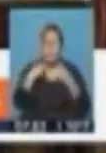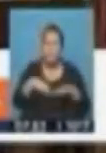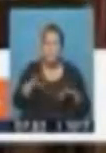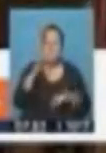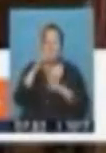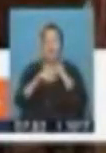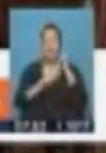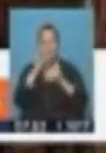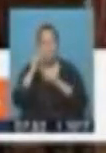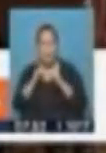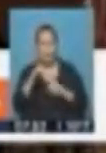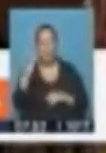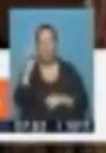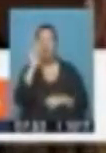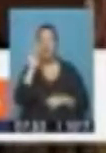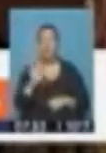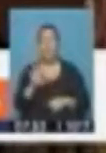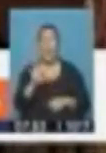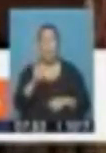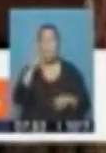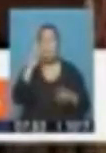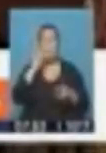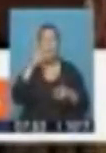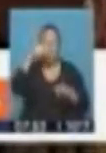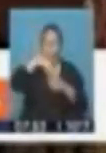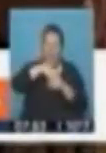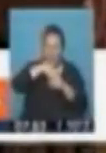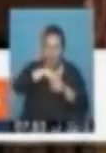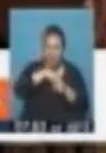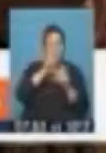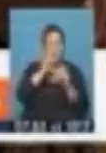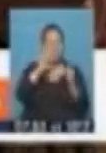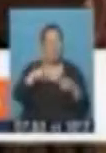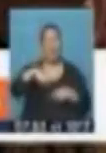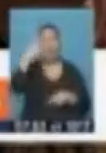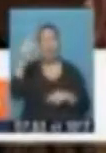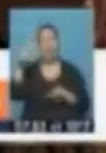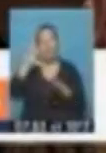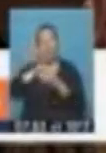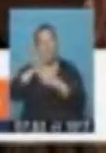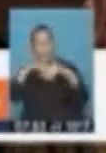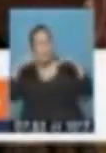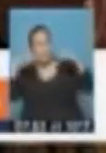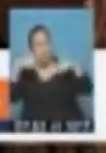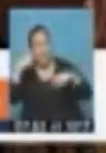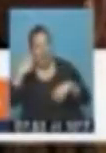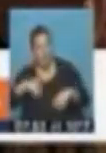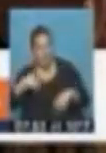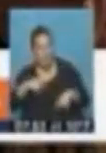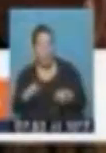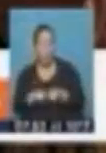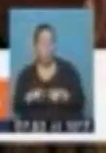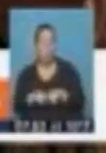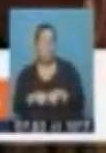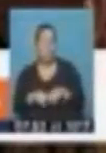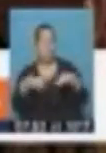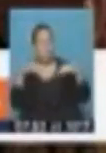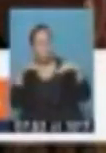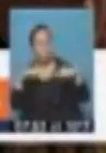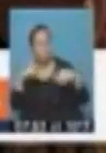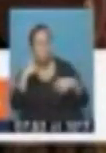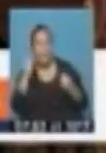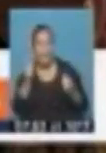alguna información no solo es un riesgo interno, sino que otros países que están mirándonos, quizás